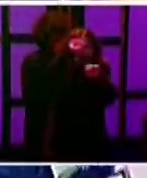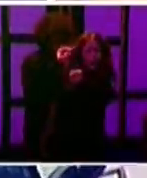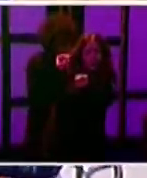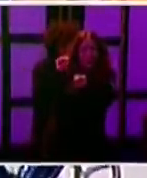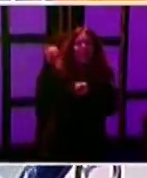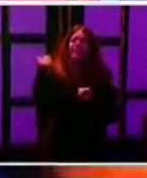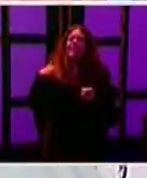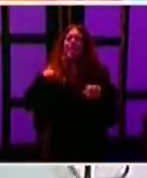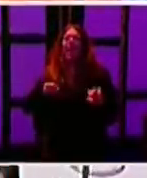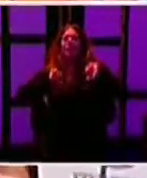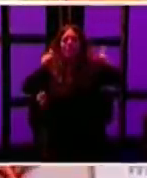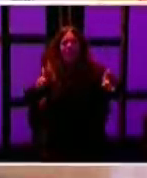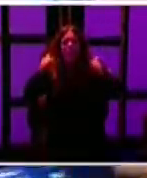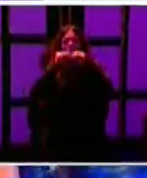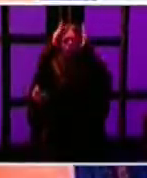Comenzamos en 5,